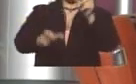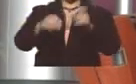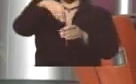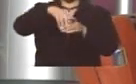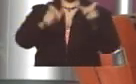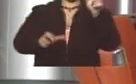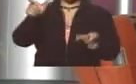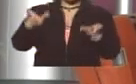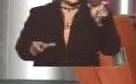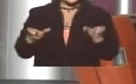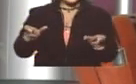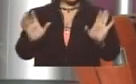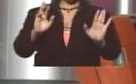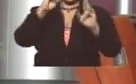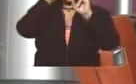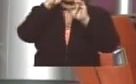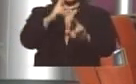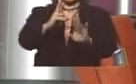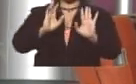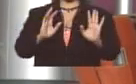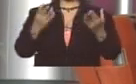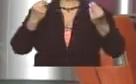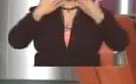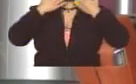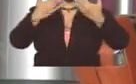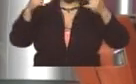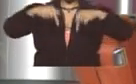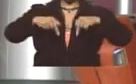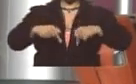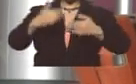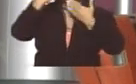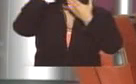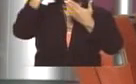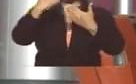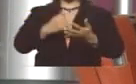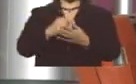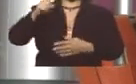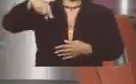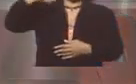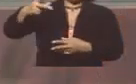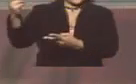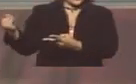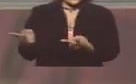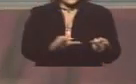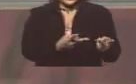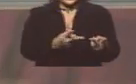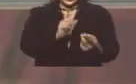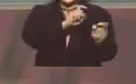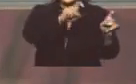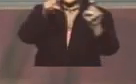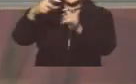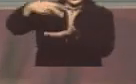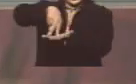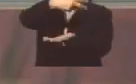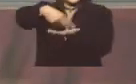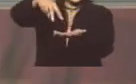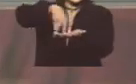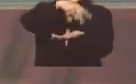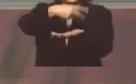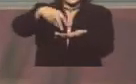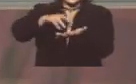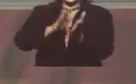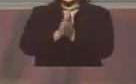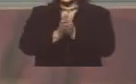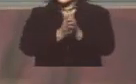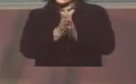cosas, el amor hacia el otro, la aceptación y estar entre iguales. Así es, entre iguales y en respeto. Y muchas gracias por estar acá,